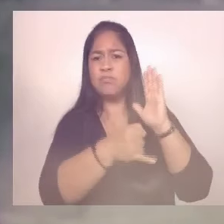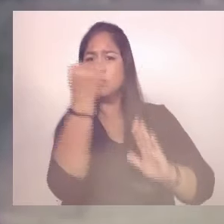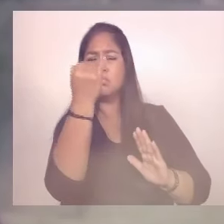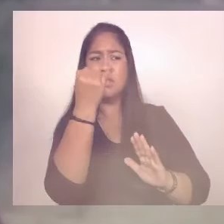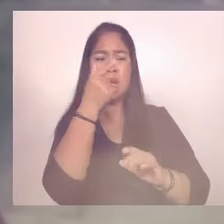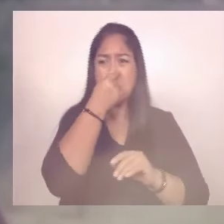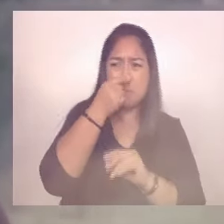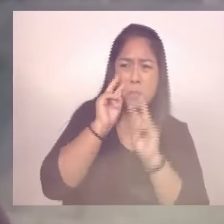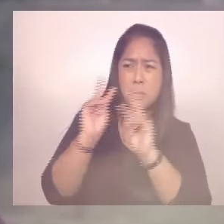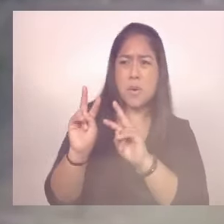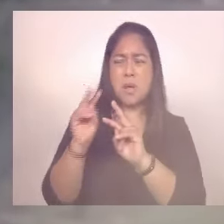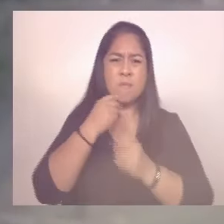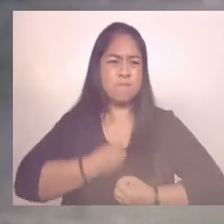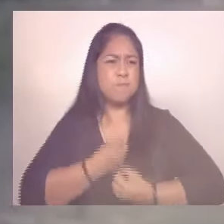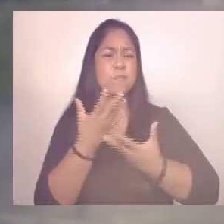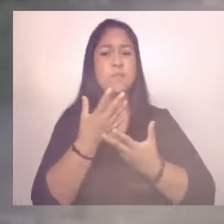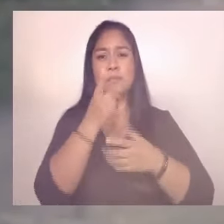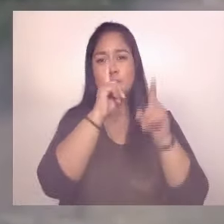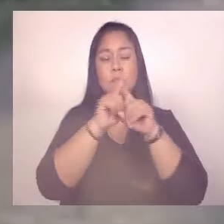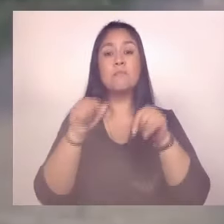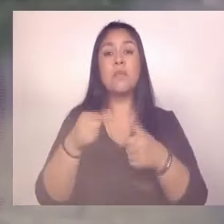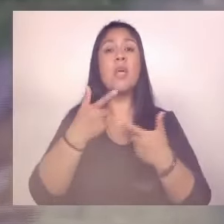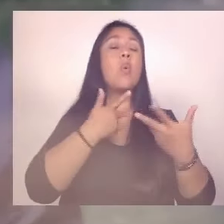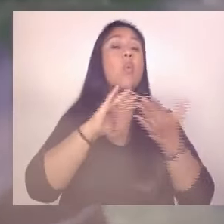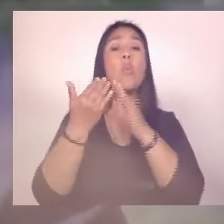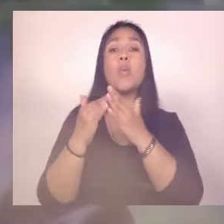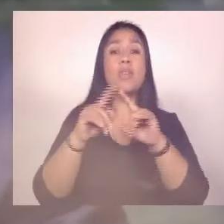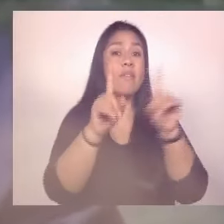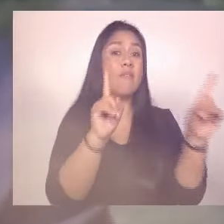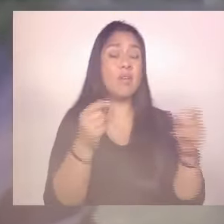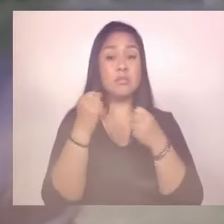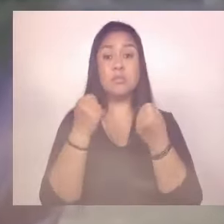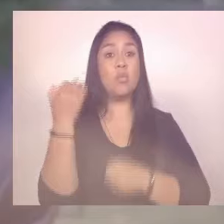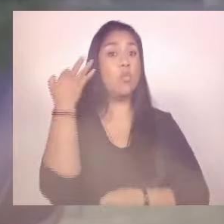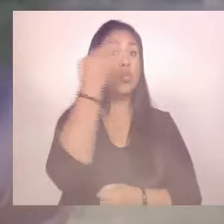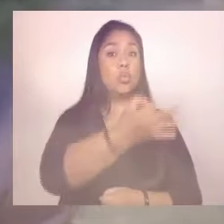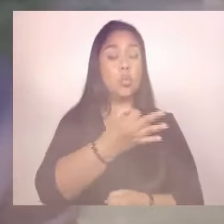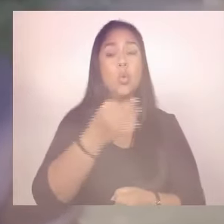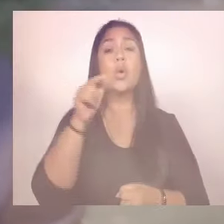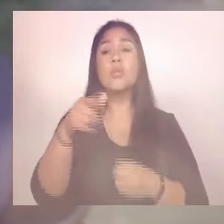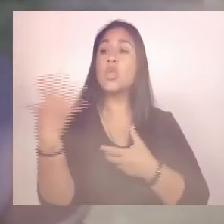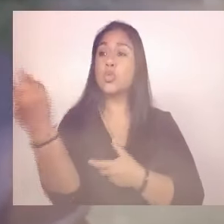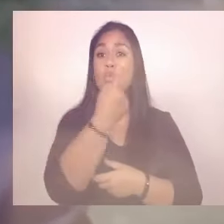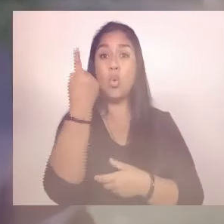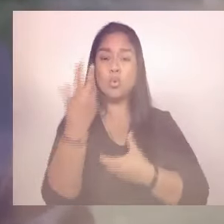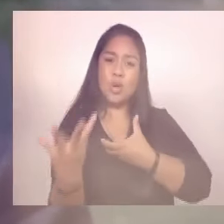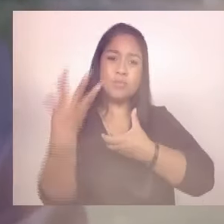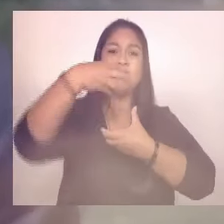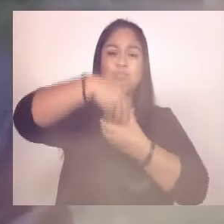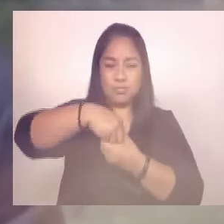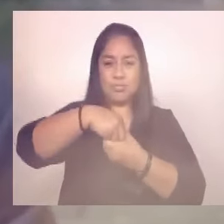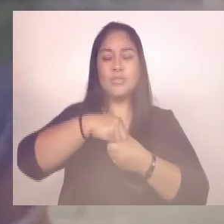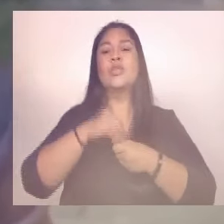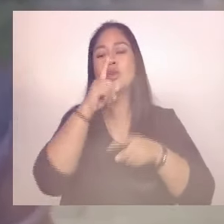corrupción. Una comunidad diversa que está construyendo el futuro. Un futuro donde quepan todas